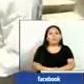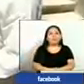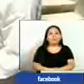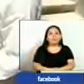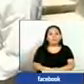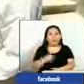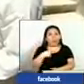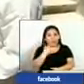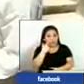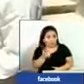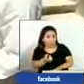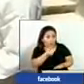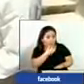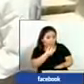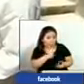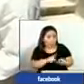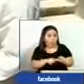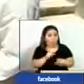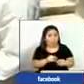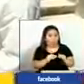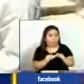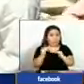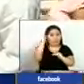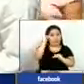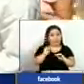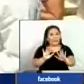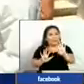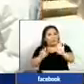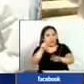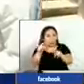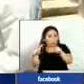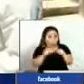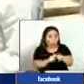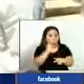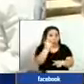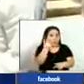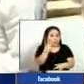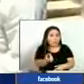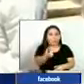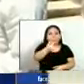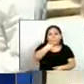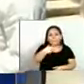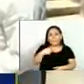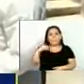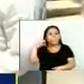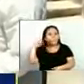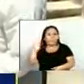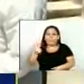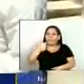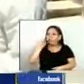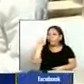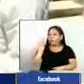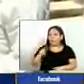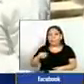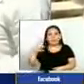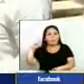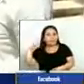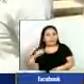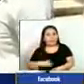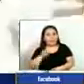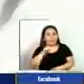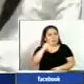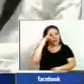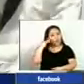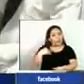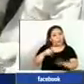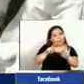Aquí tiene la copita. A los niños mayores de 12 años le va a dar una tableta diaria de vitamina C también. Esta mujer de 68 años